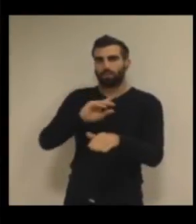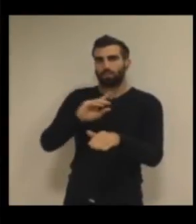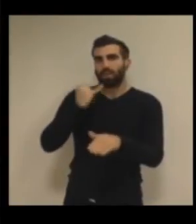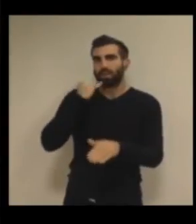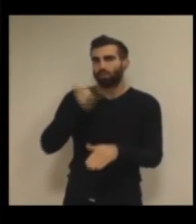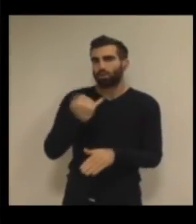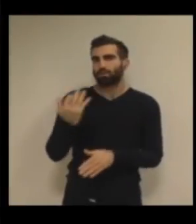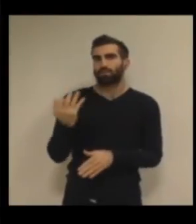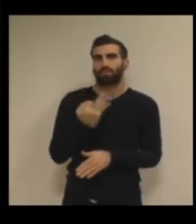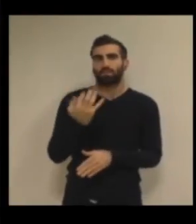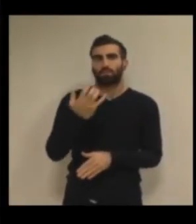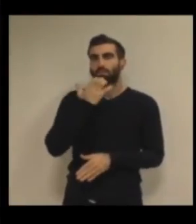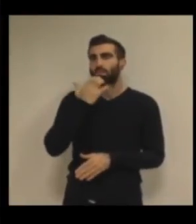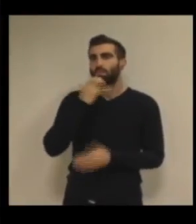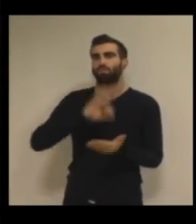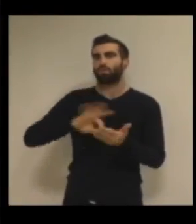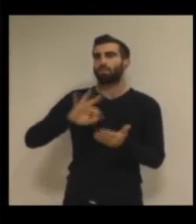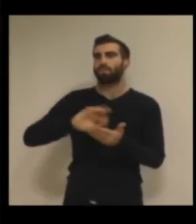ningún problema.